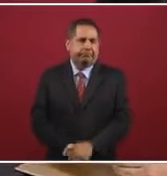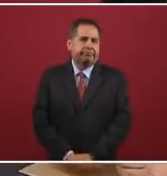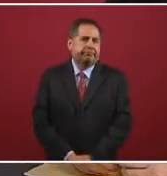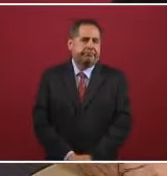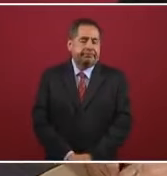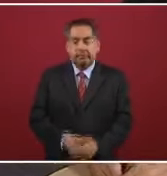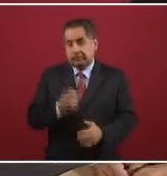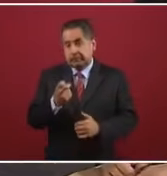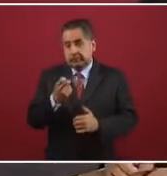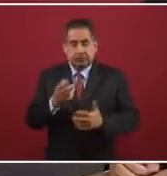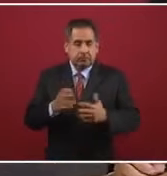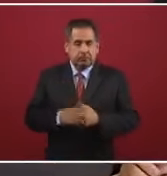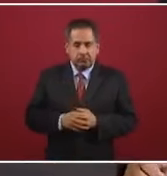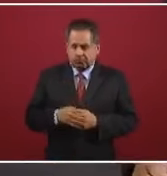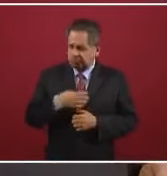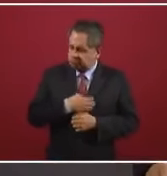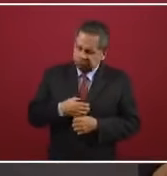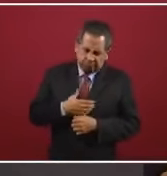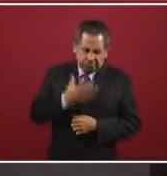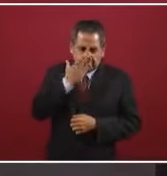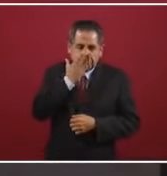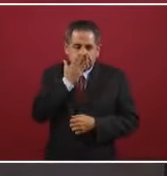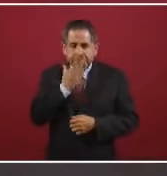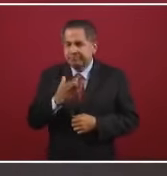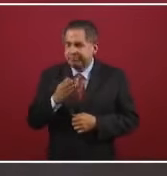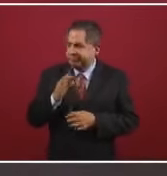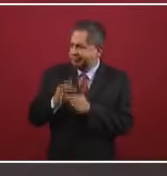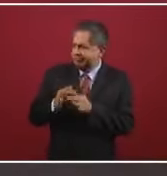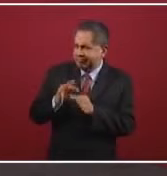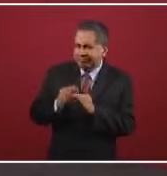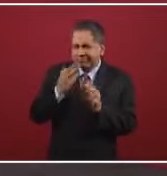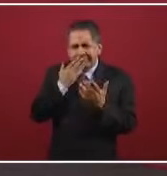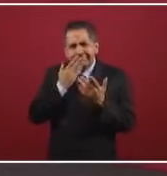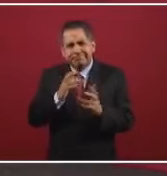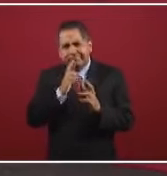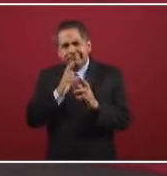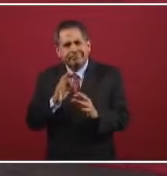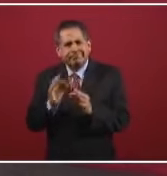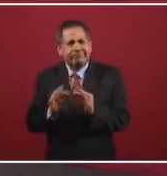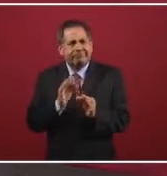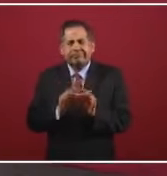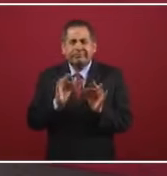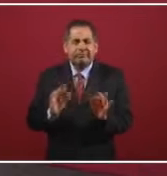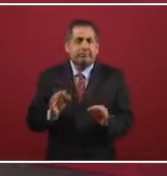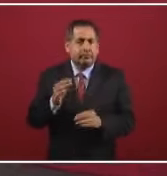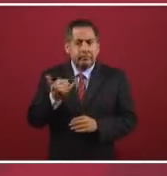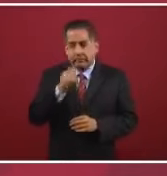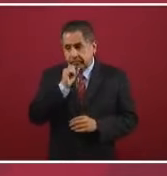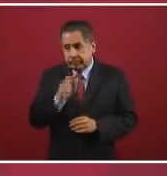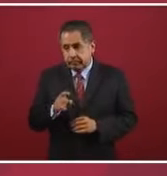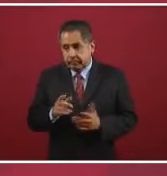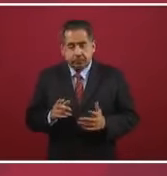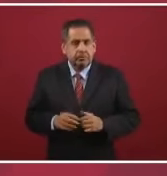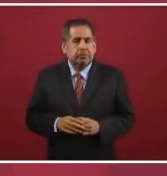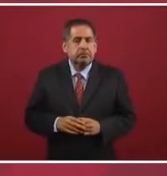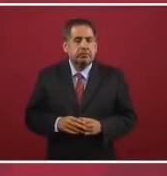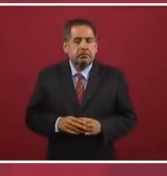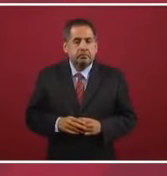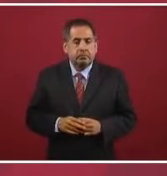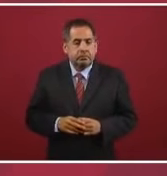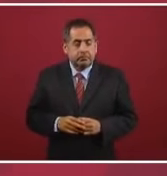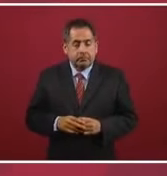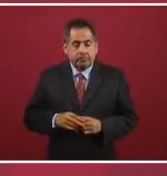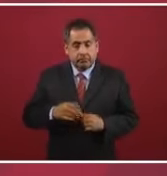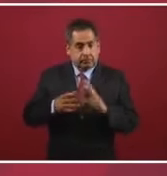Por eso celebro el que se tengan estos resultados y ha quedado